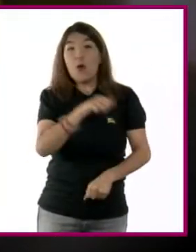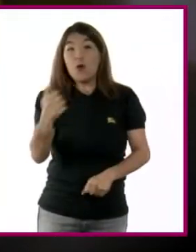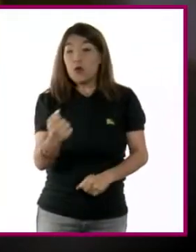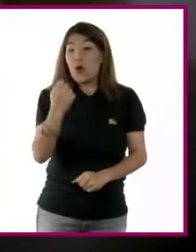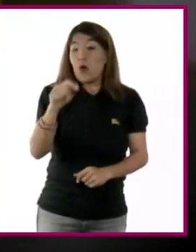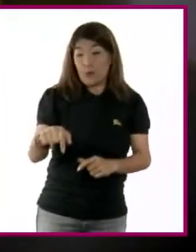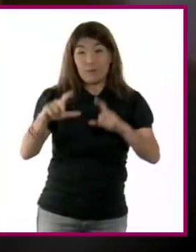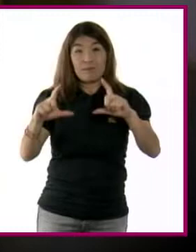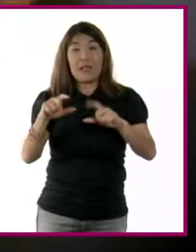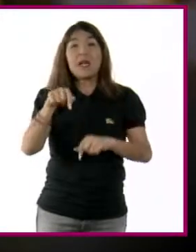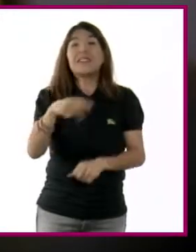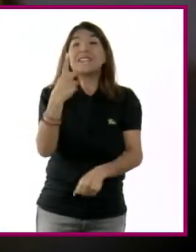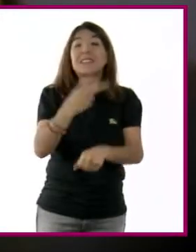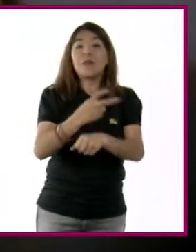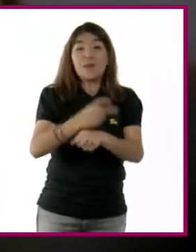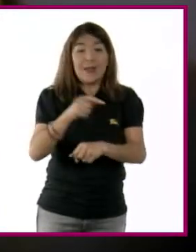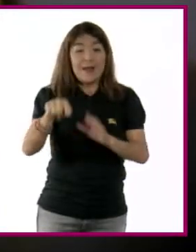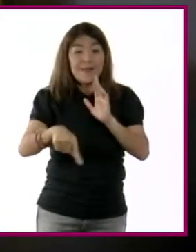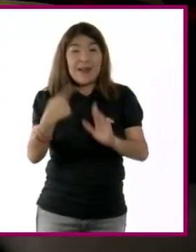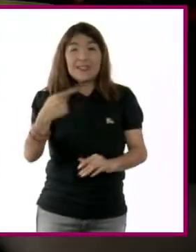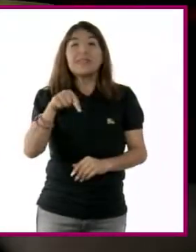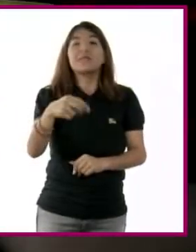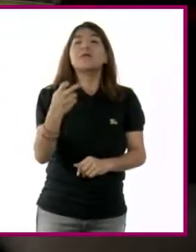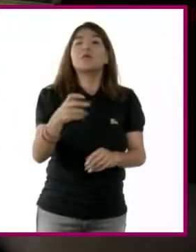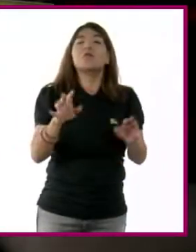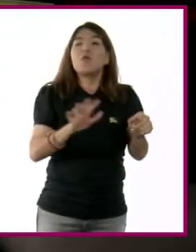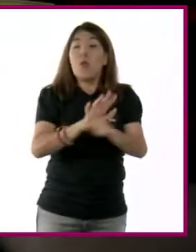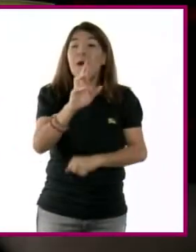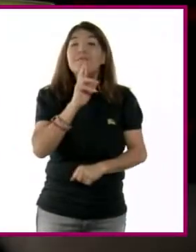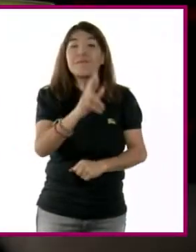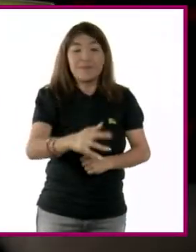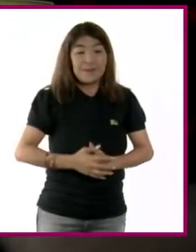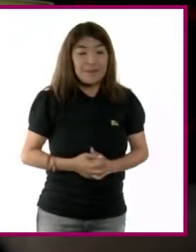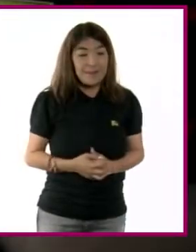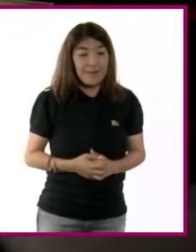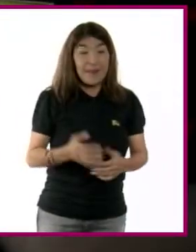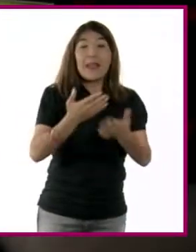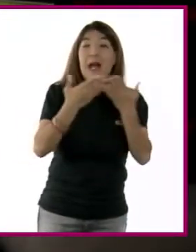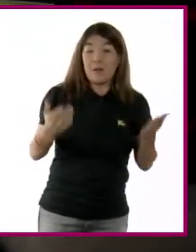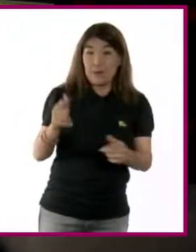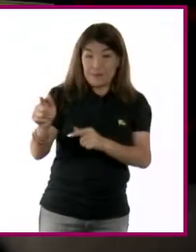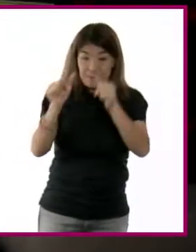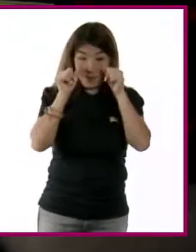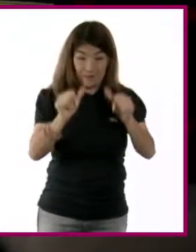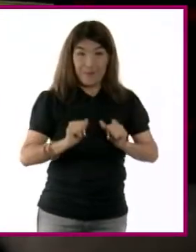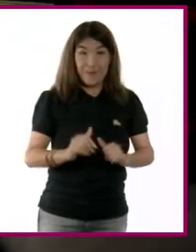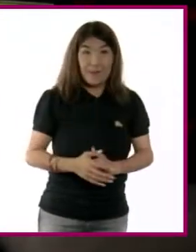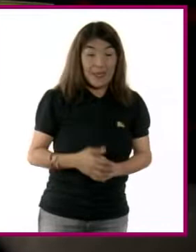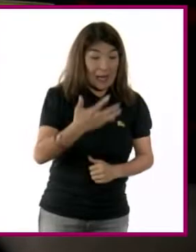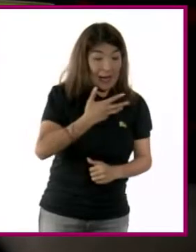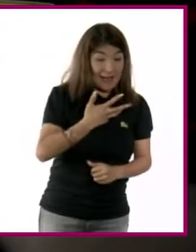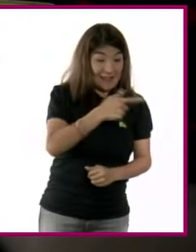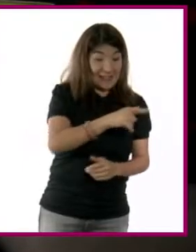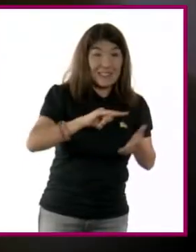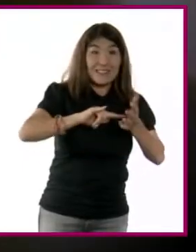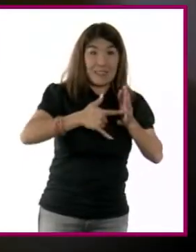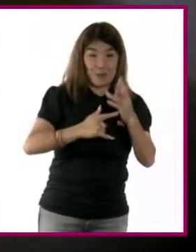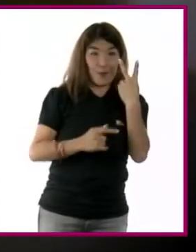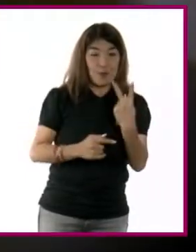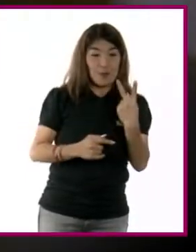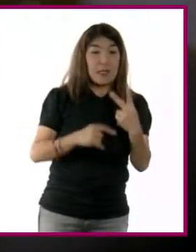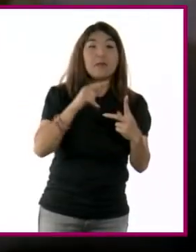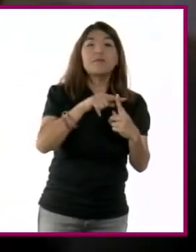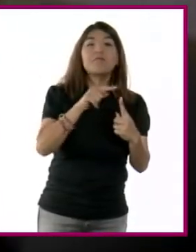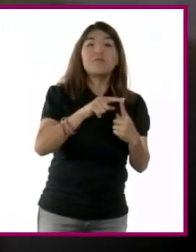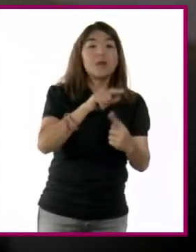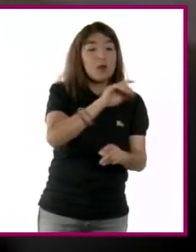respondes incuestionablemente. Muy bien, ahora atiende. Tengo 2 relojes. Uno no anda en absoluto y el